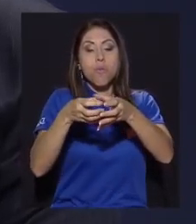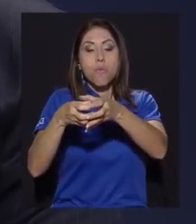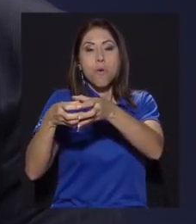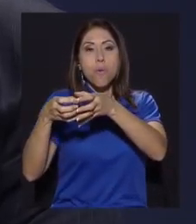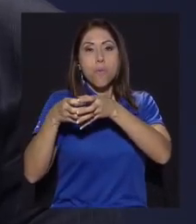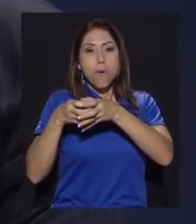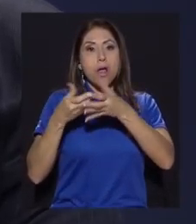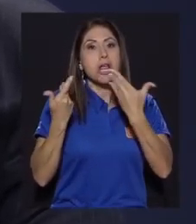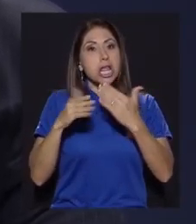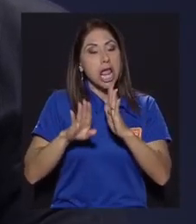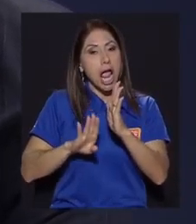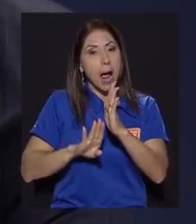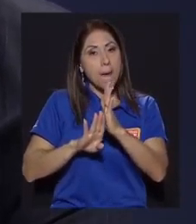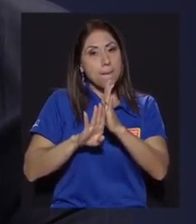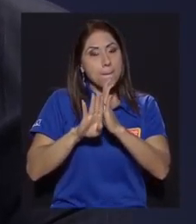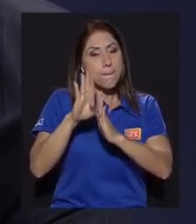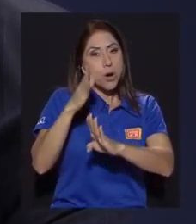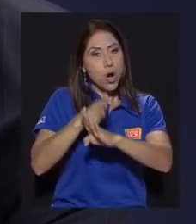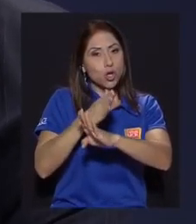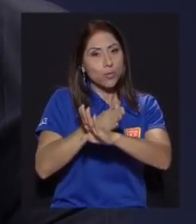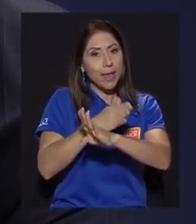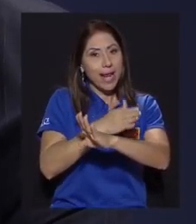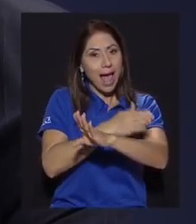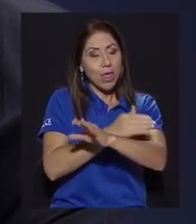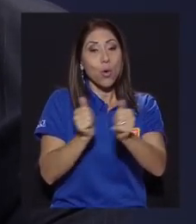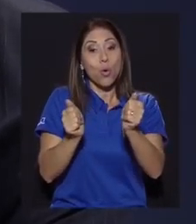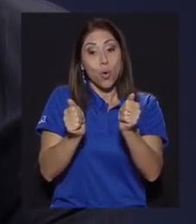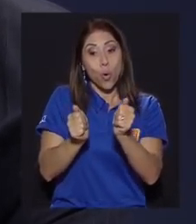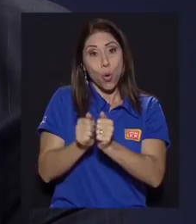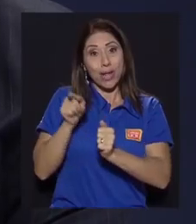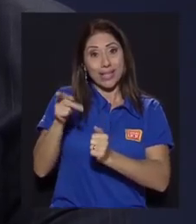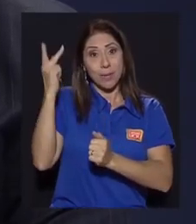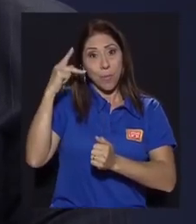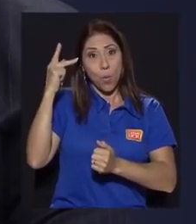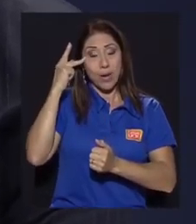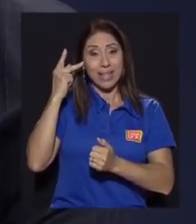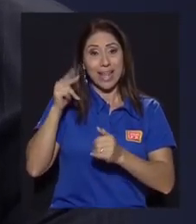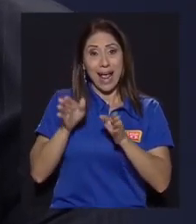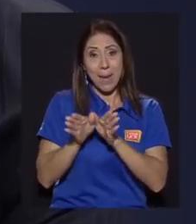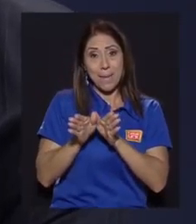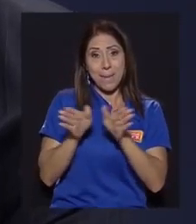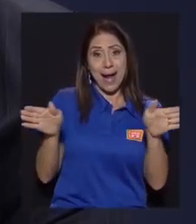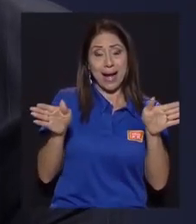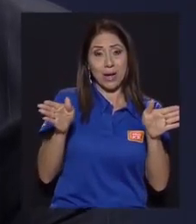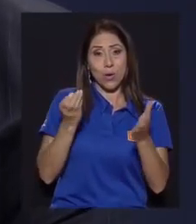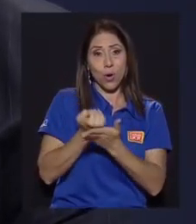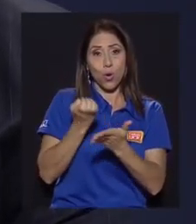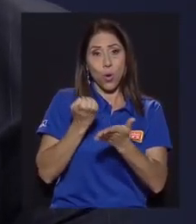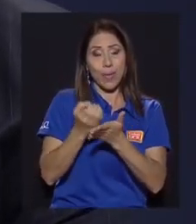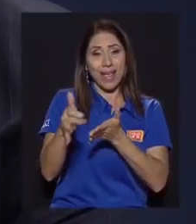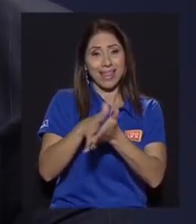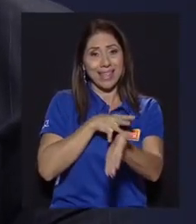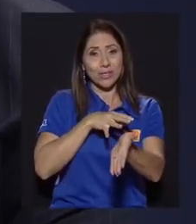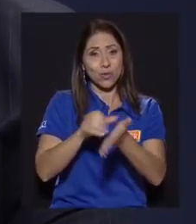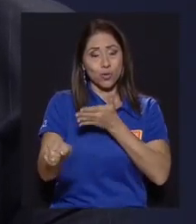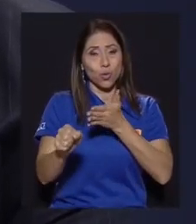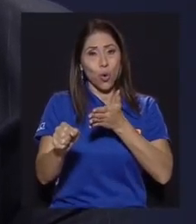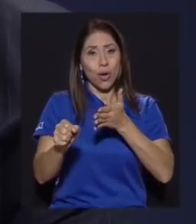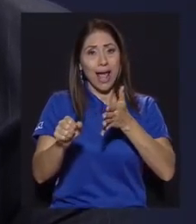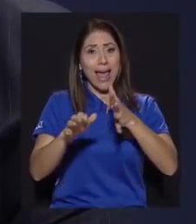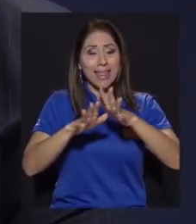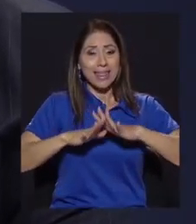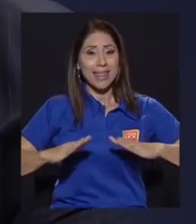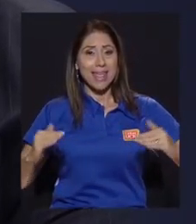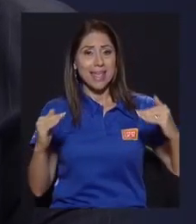a la sombra de esta política macroeconómica destructora del tejido social que dio